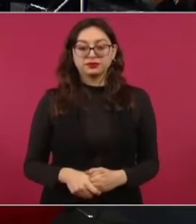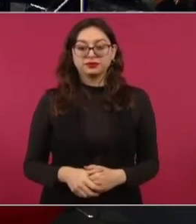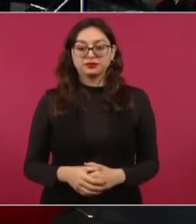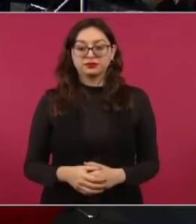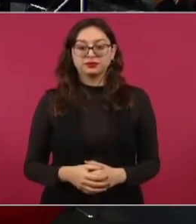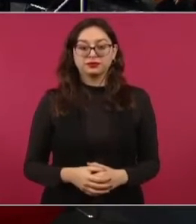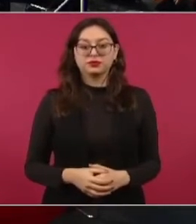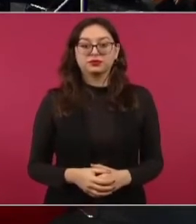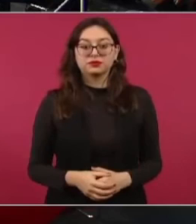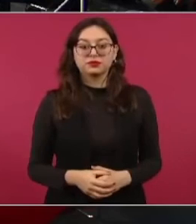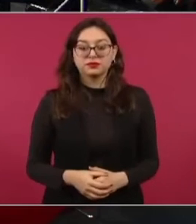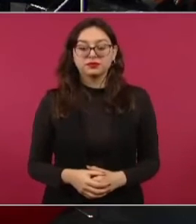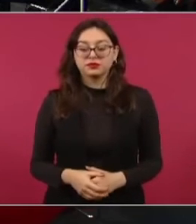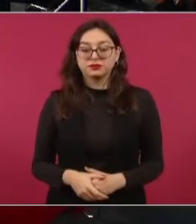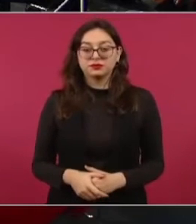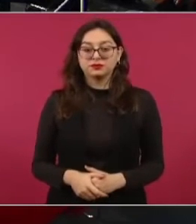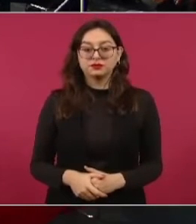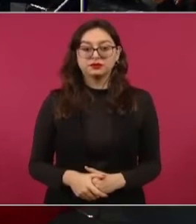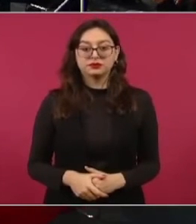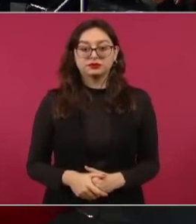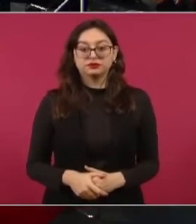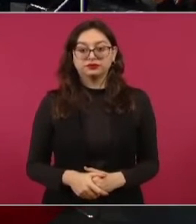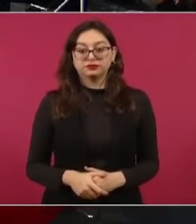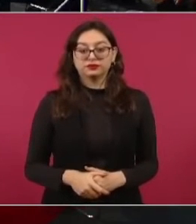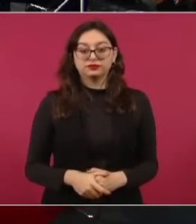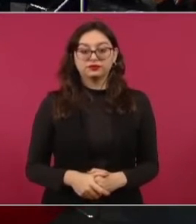Y así seguramente es el otro,